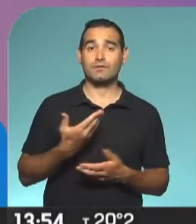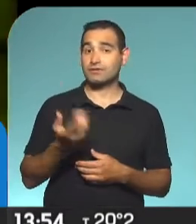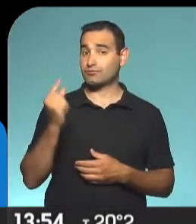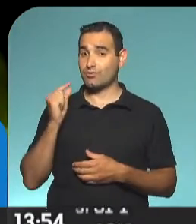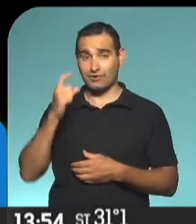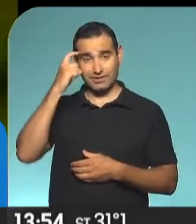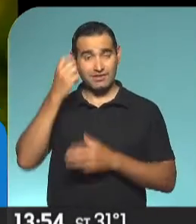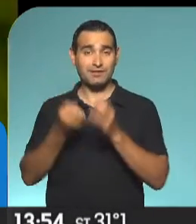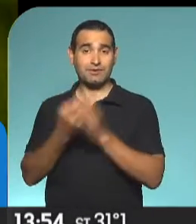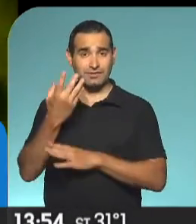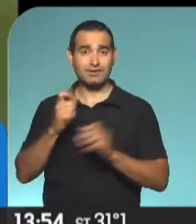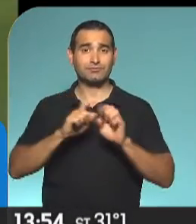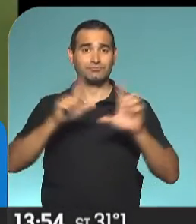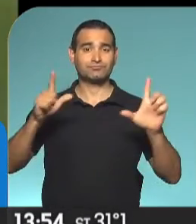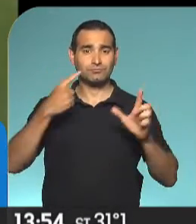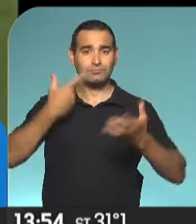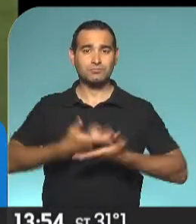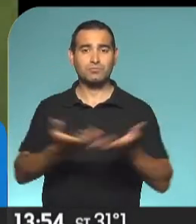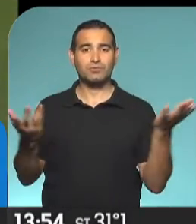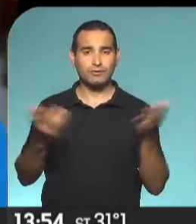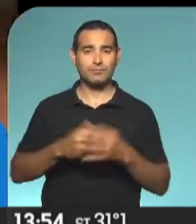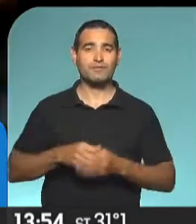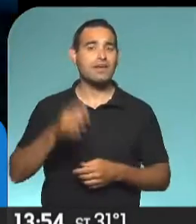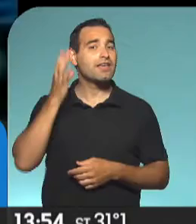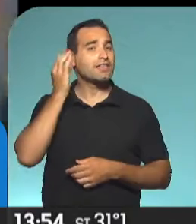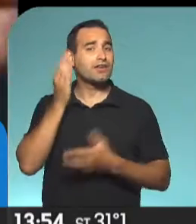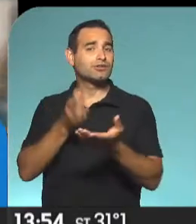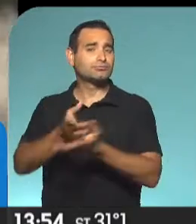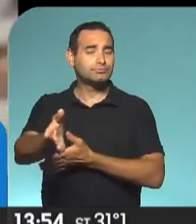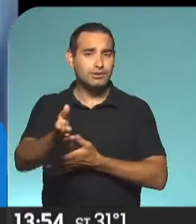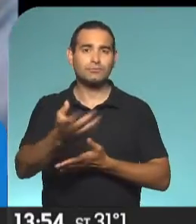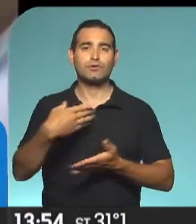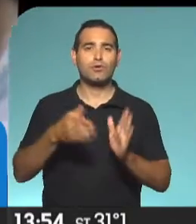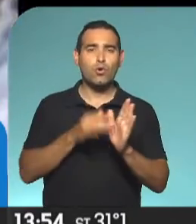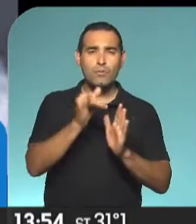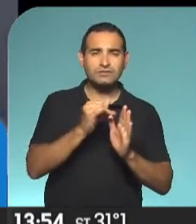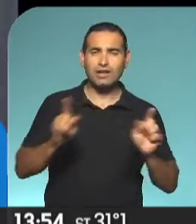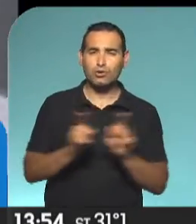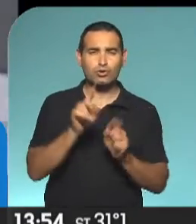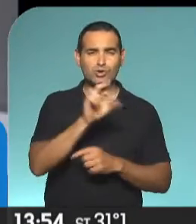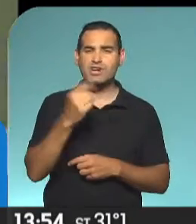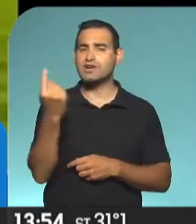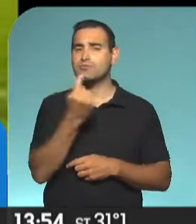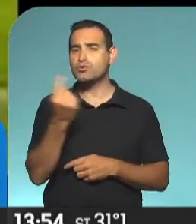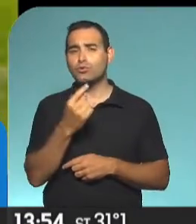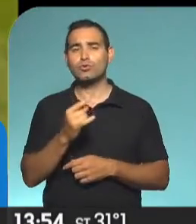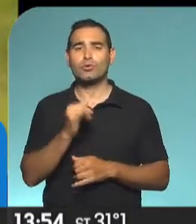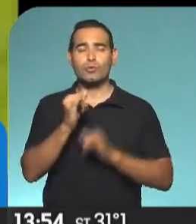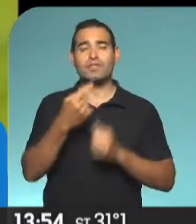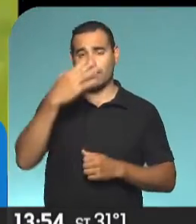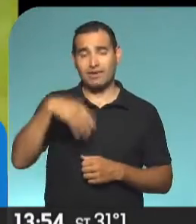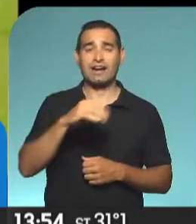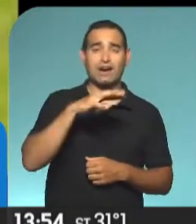10 de la mañana, estrenó Diego Infinito, un documental compacto, conciso, media hora, en encuentro, repite a las 4 y a